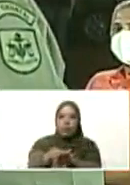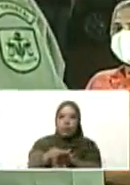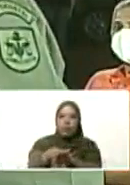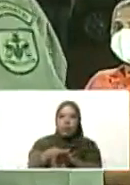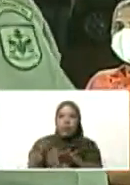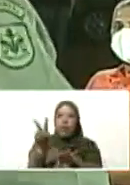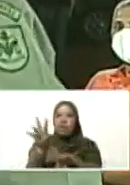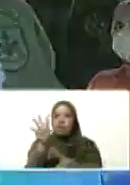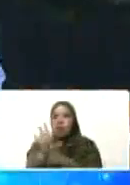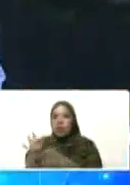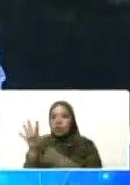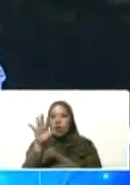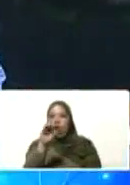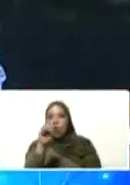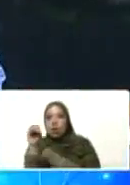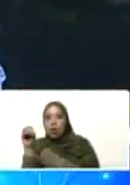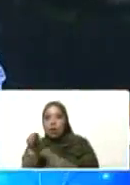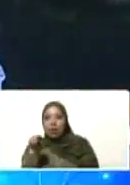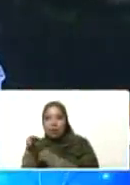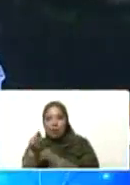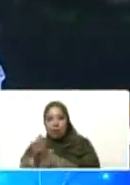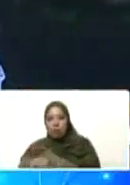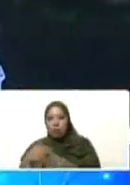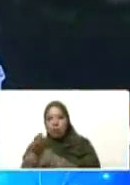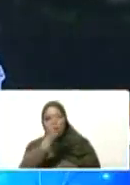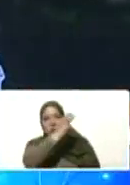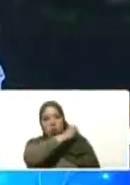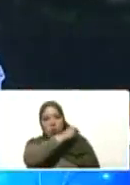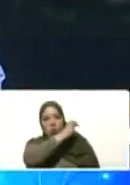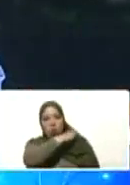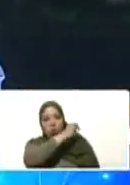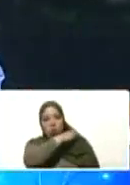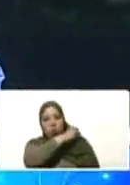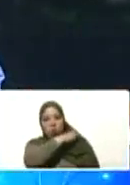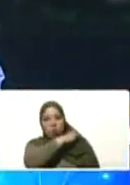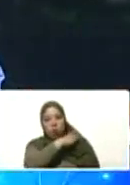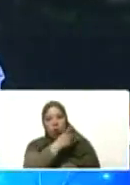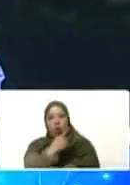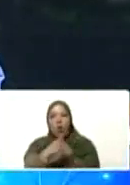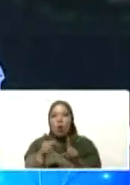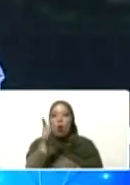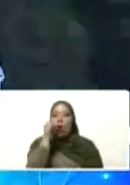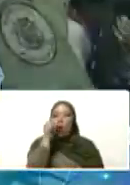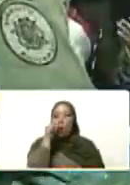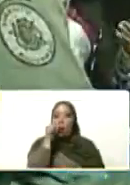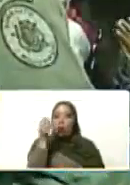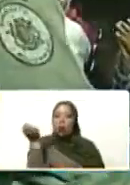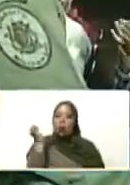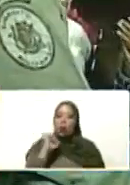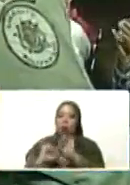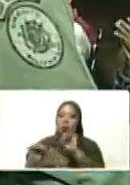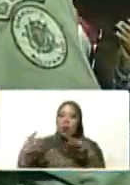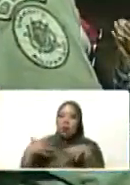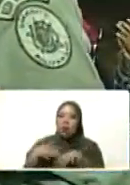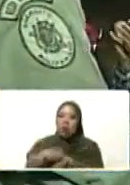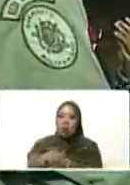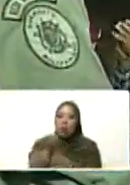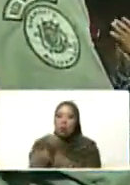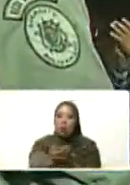país. El general de división Pérez Mota, comandante de la Zona de Defensa Integral de